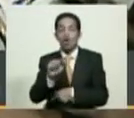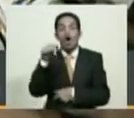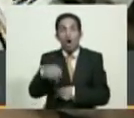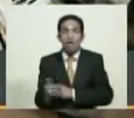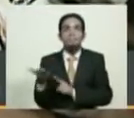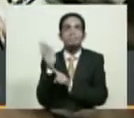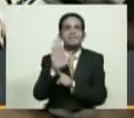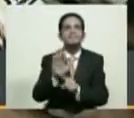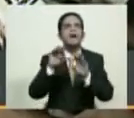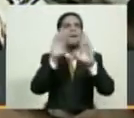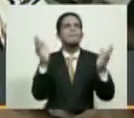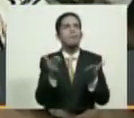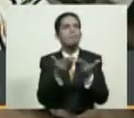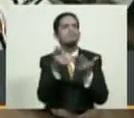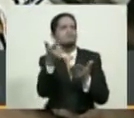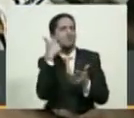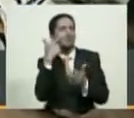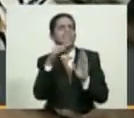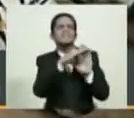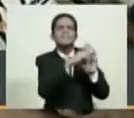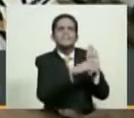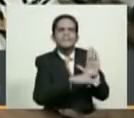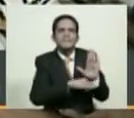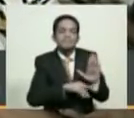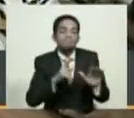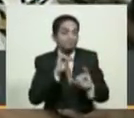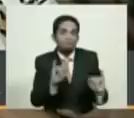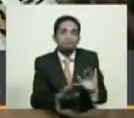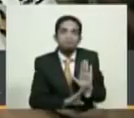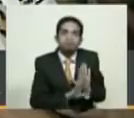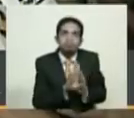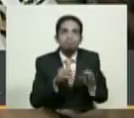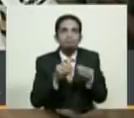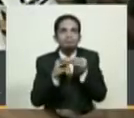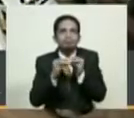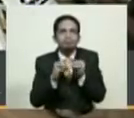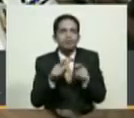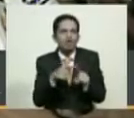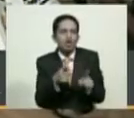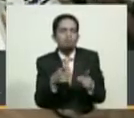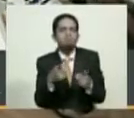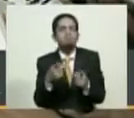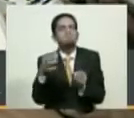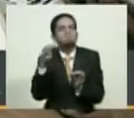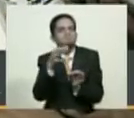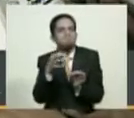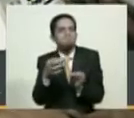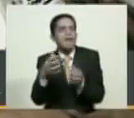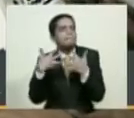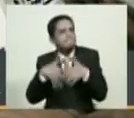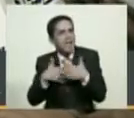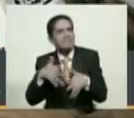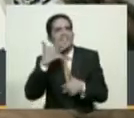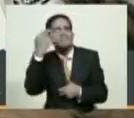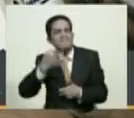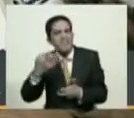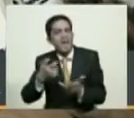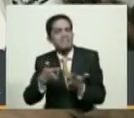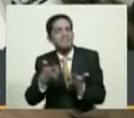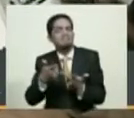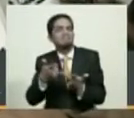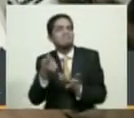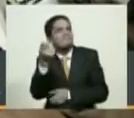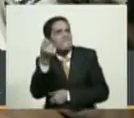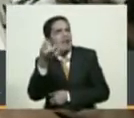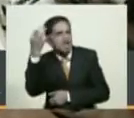presentamos al mundo un plan de recuperación, pero a su vez basado en valores reales, en riquezas reales, y eso es lo que hoy Venezuela